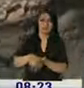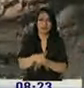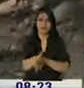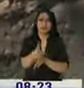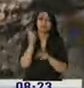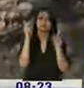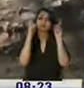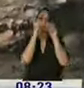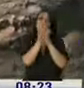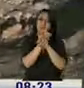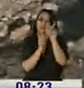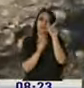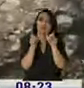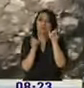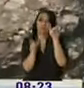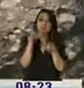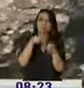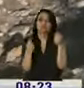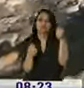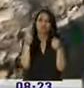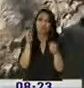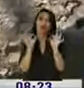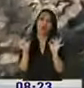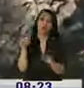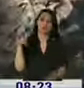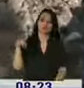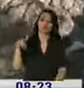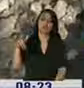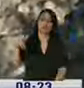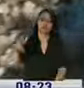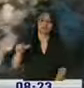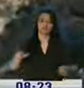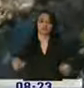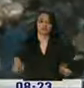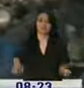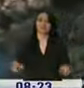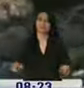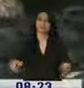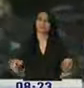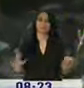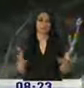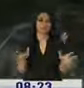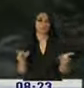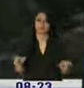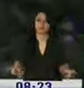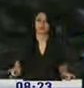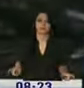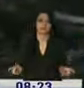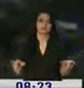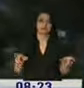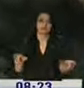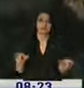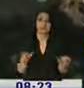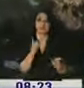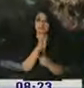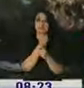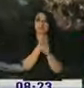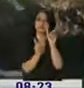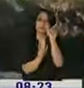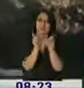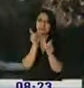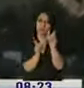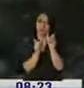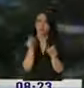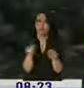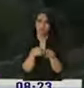complicado para los vehículos, pero también para los peatones. Las veredas en ciertos tramos no están habilitadas, y la ciudadanía debe pasar, como yo estoy